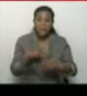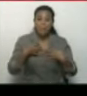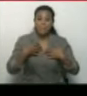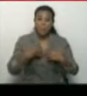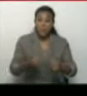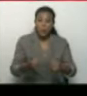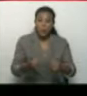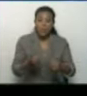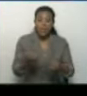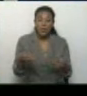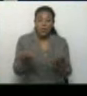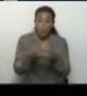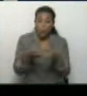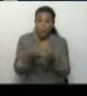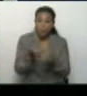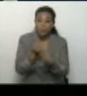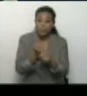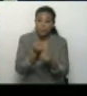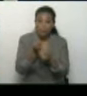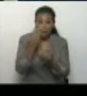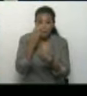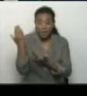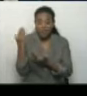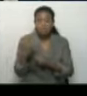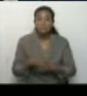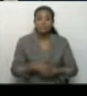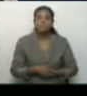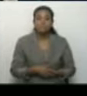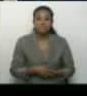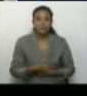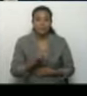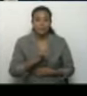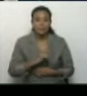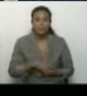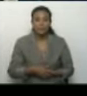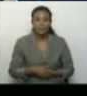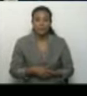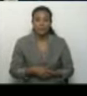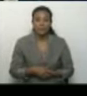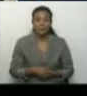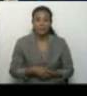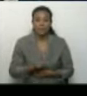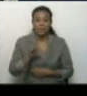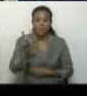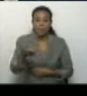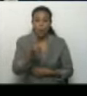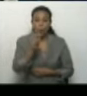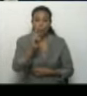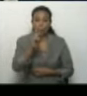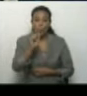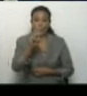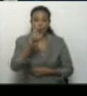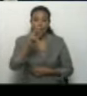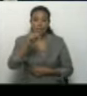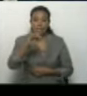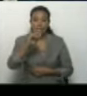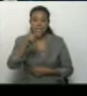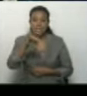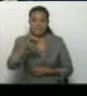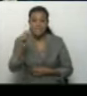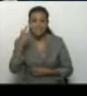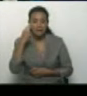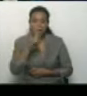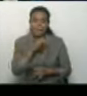equipo siempre. Bueno, por aquí tenemos también a Guadonini, ¿es el apellido? Guadagnini,